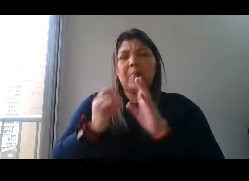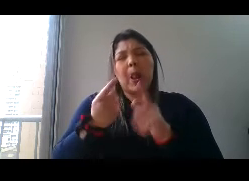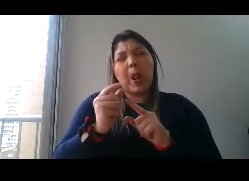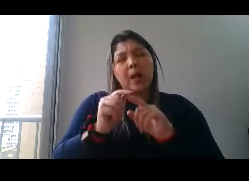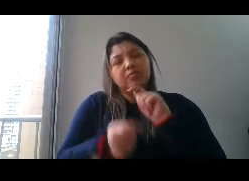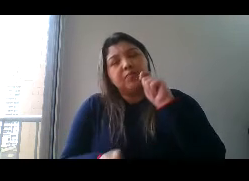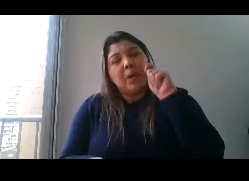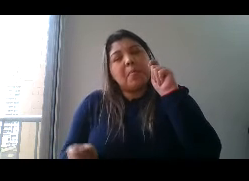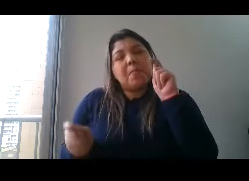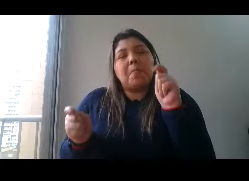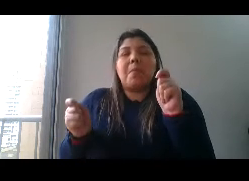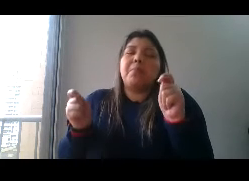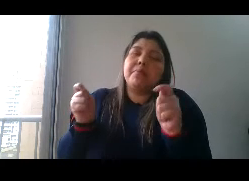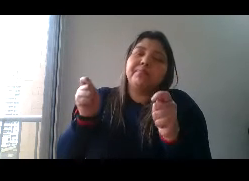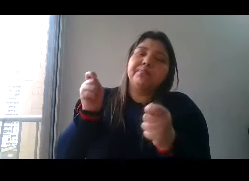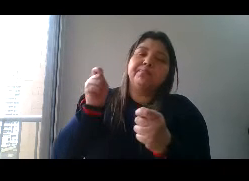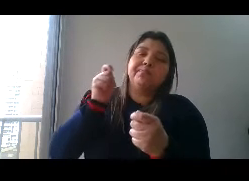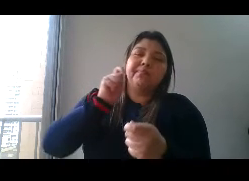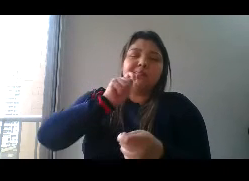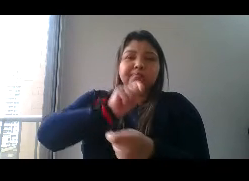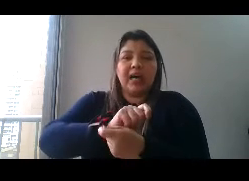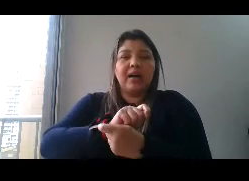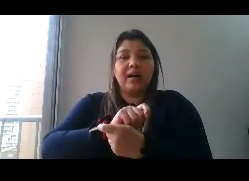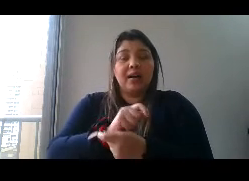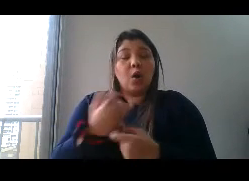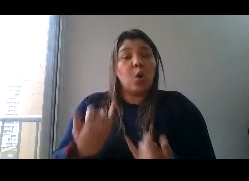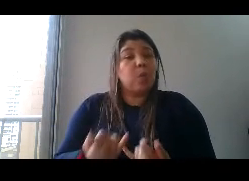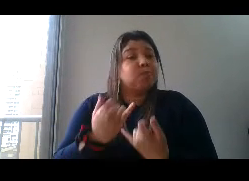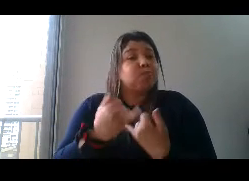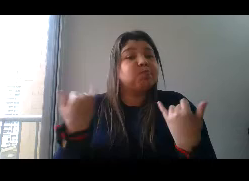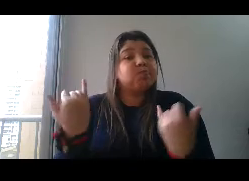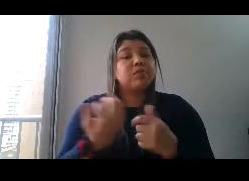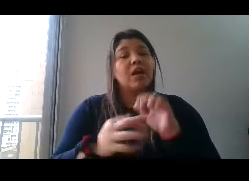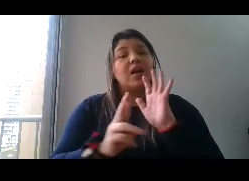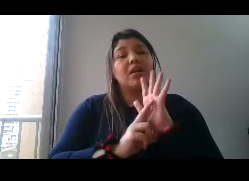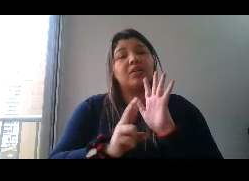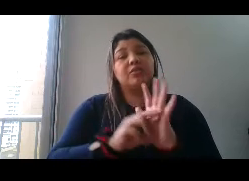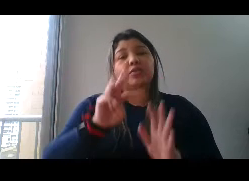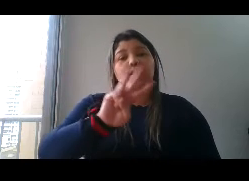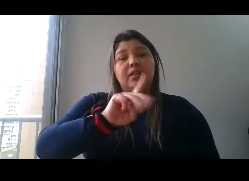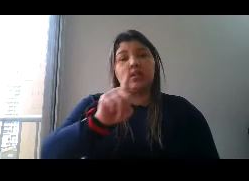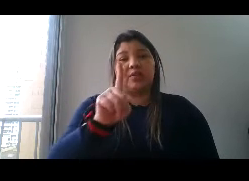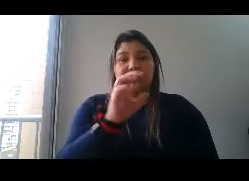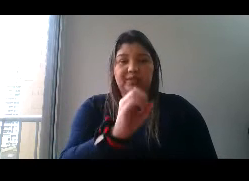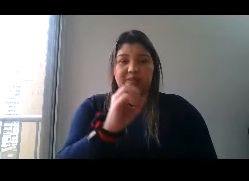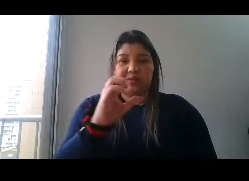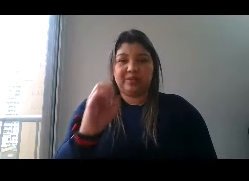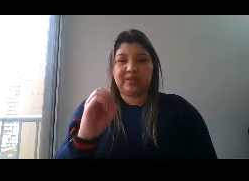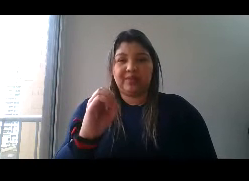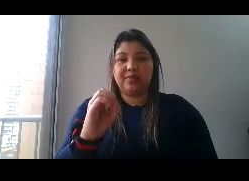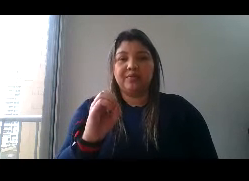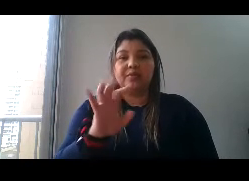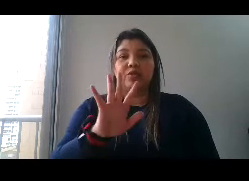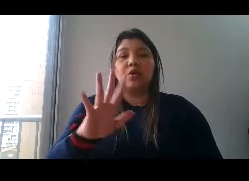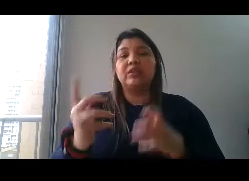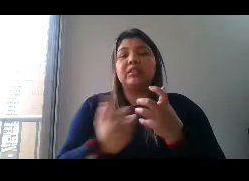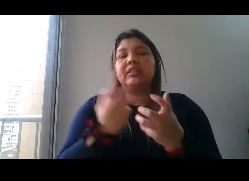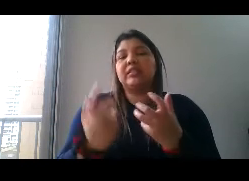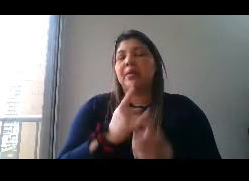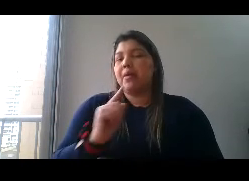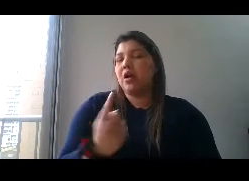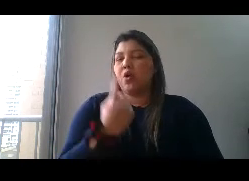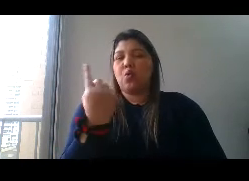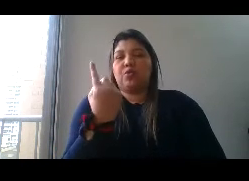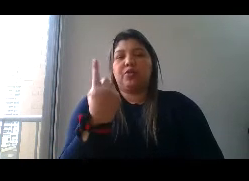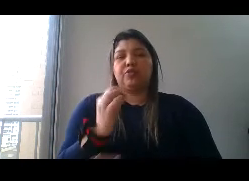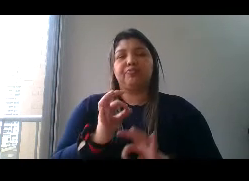también y que ahorita está vigente la resolución 3100, que es el sistema único de habilitación. Y ese